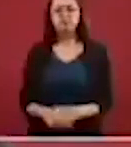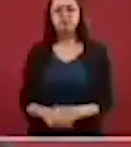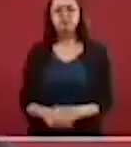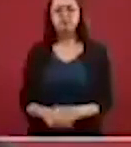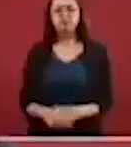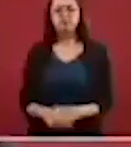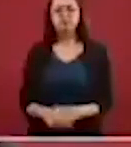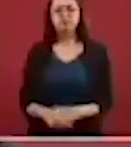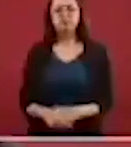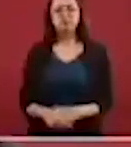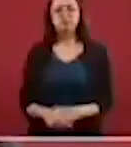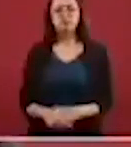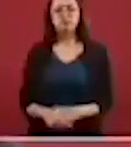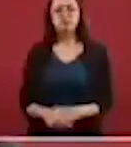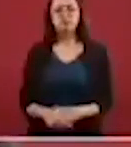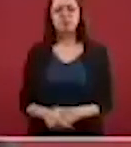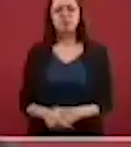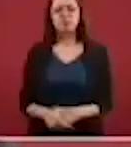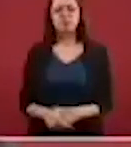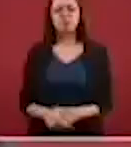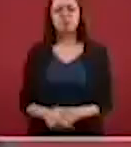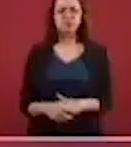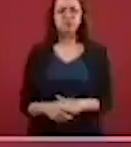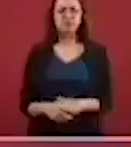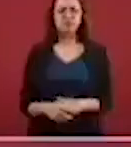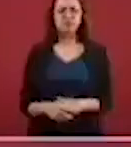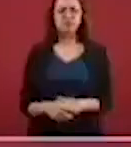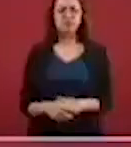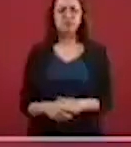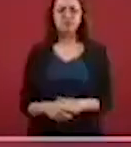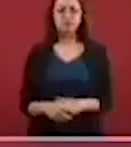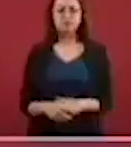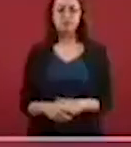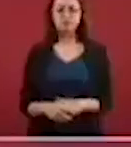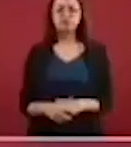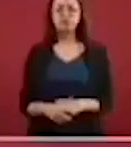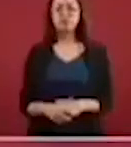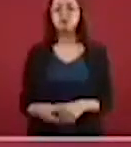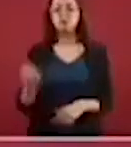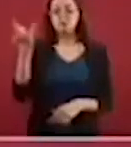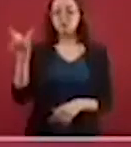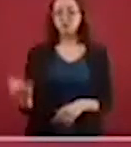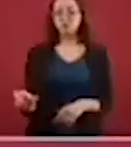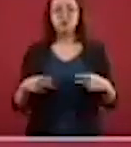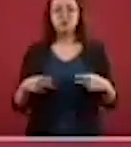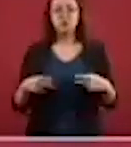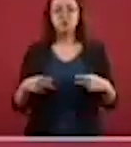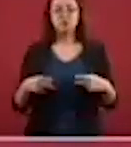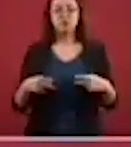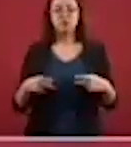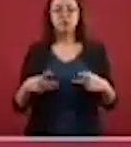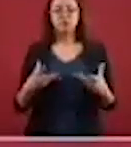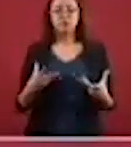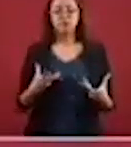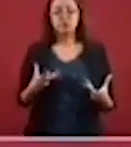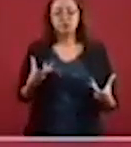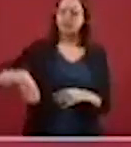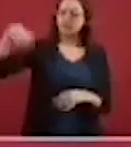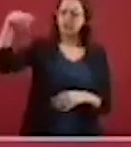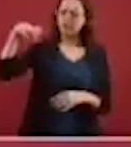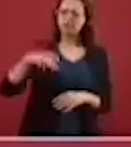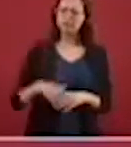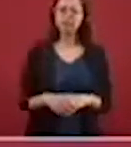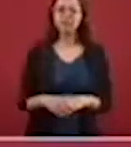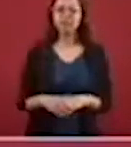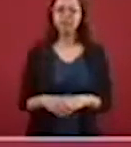diplomático de carrera un hombre con mucha cultura que fue subsecretario de relaciones exteriores y coordinador del grupo parlamentario del